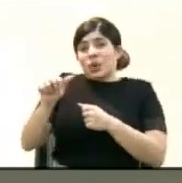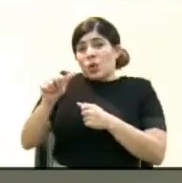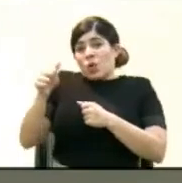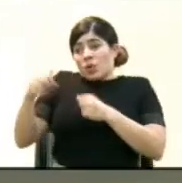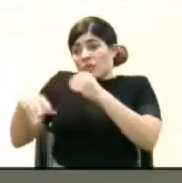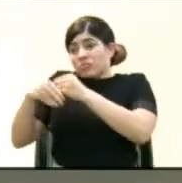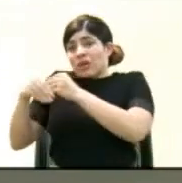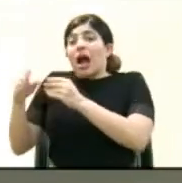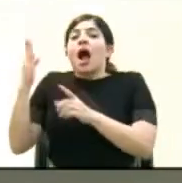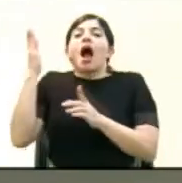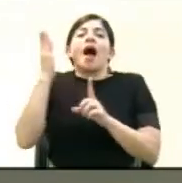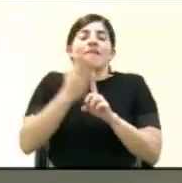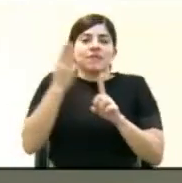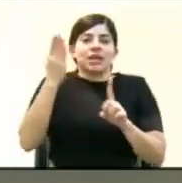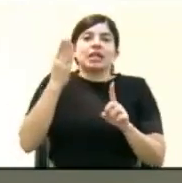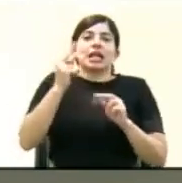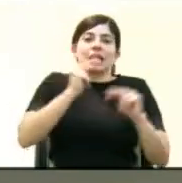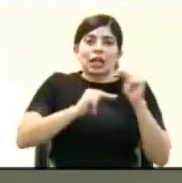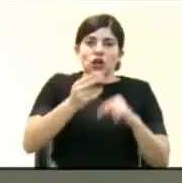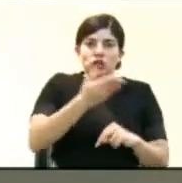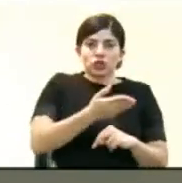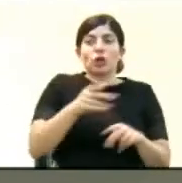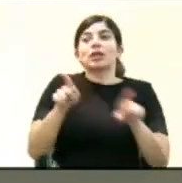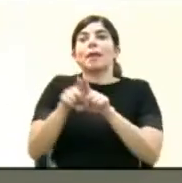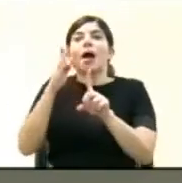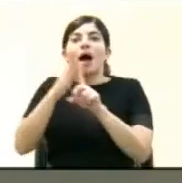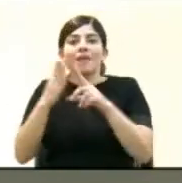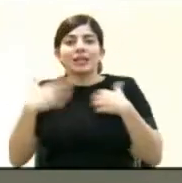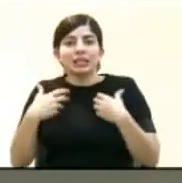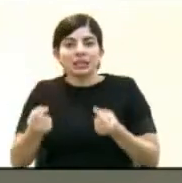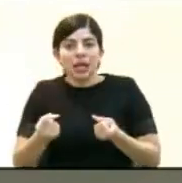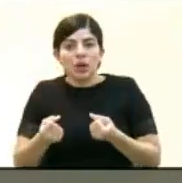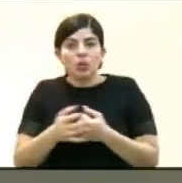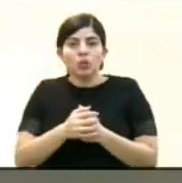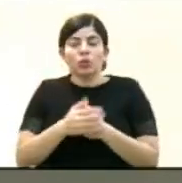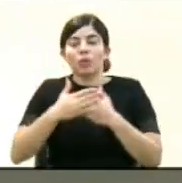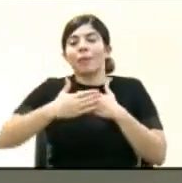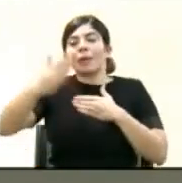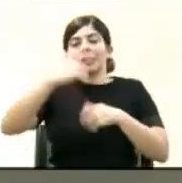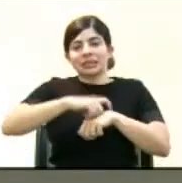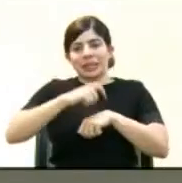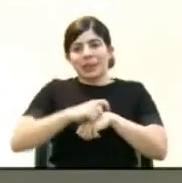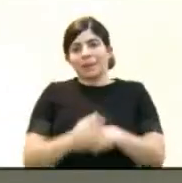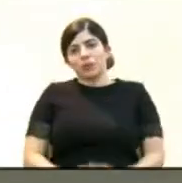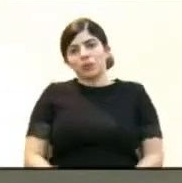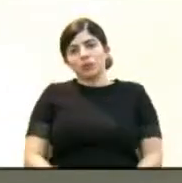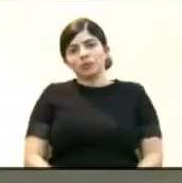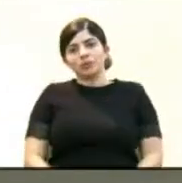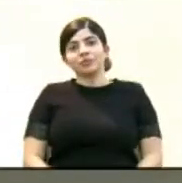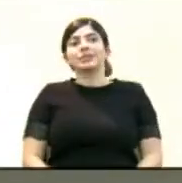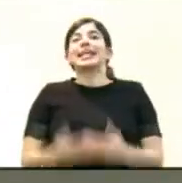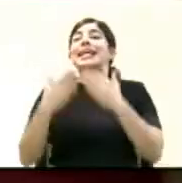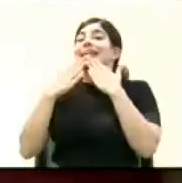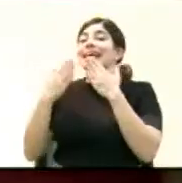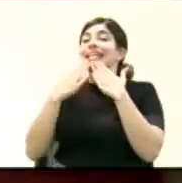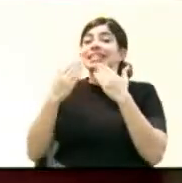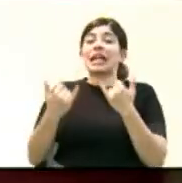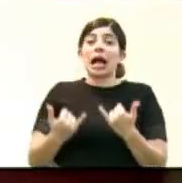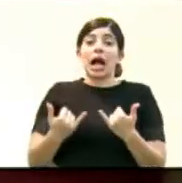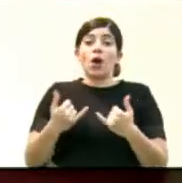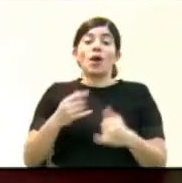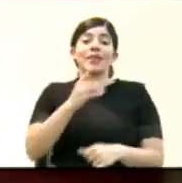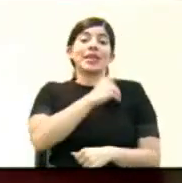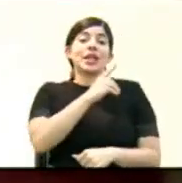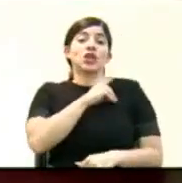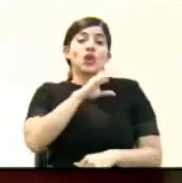el comercio y que también van a afectar la salud y los servicios de salud a un mayor plazo. Gracias. Continuamos con el